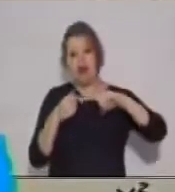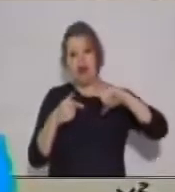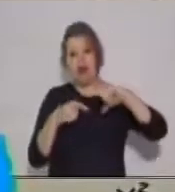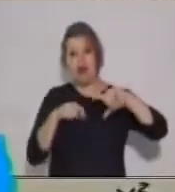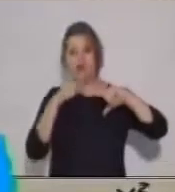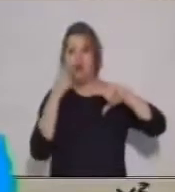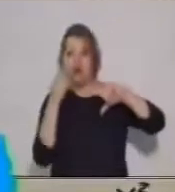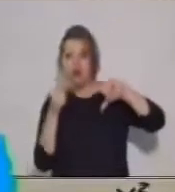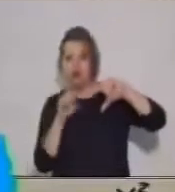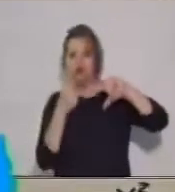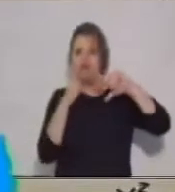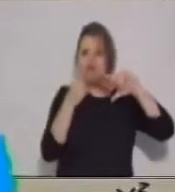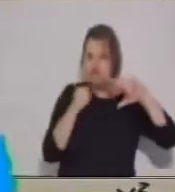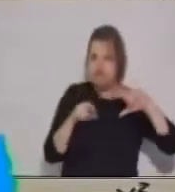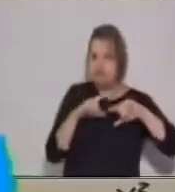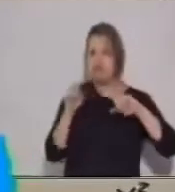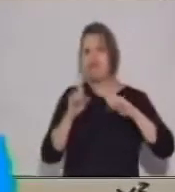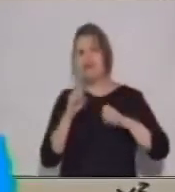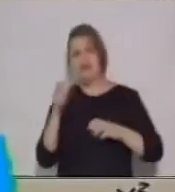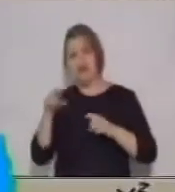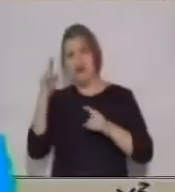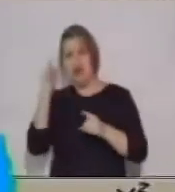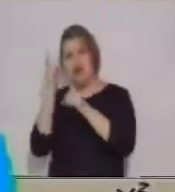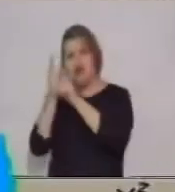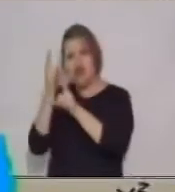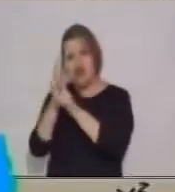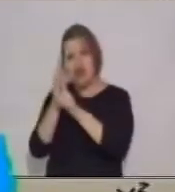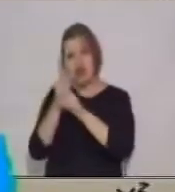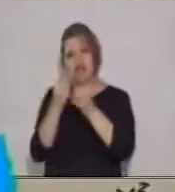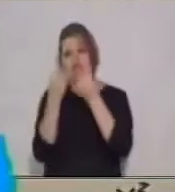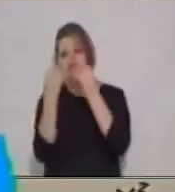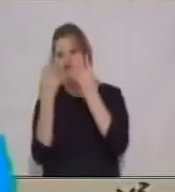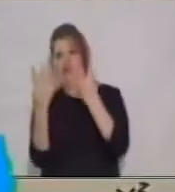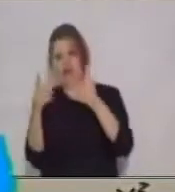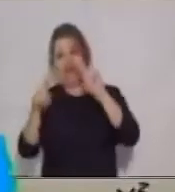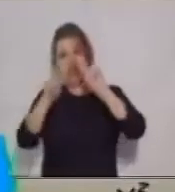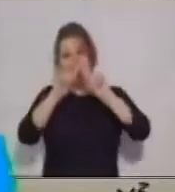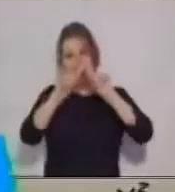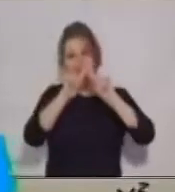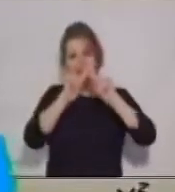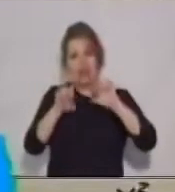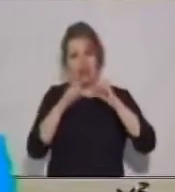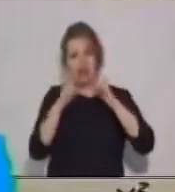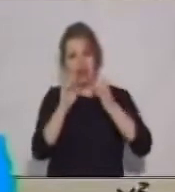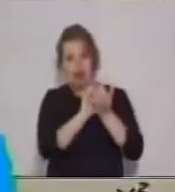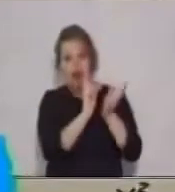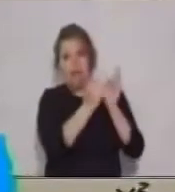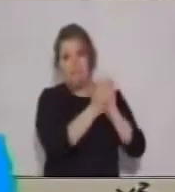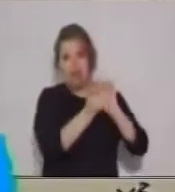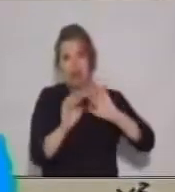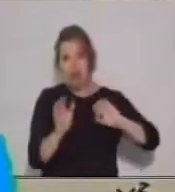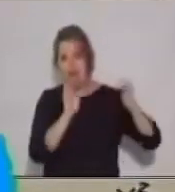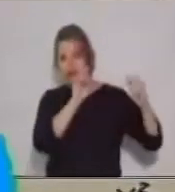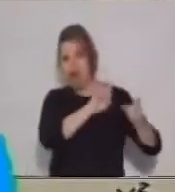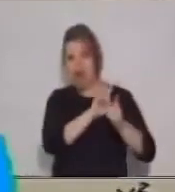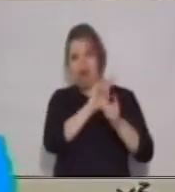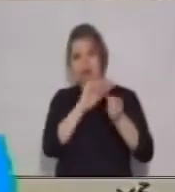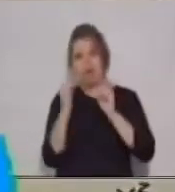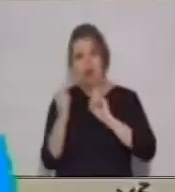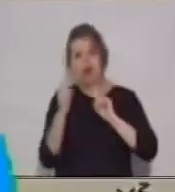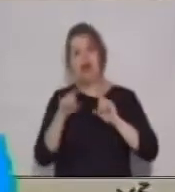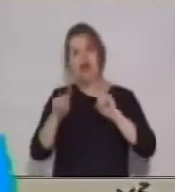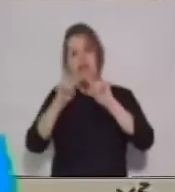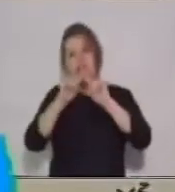y entonces vamos a encontrar las coordenadas para x. X va a tomar entonces los valores de la raíz de